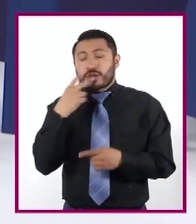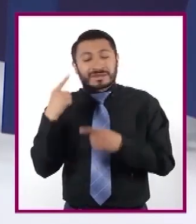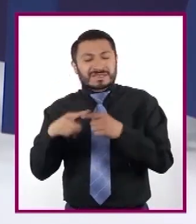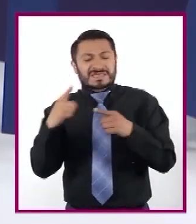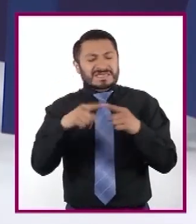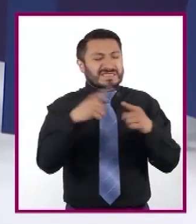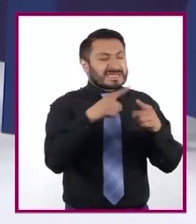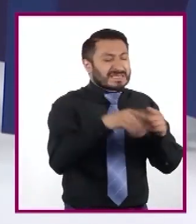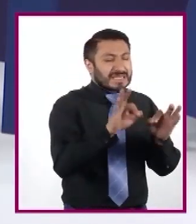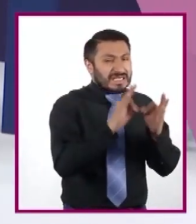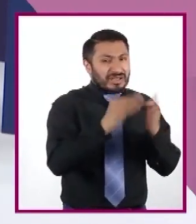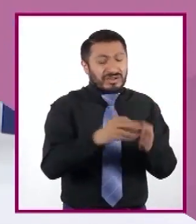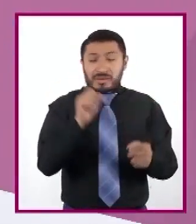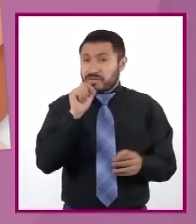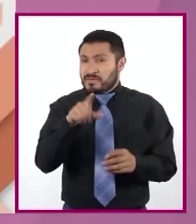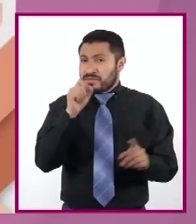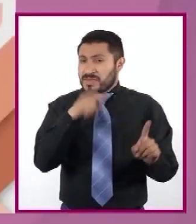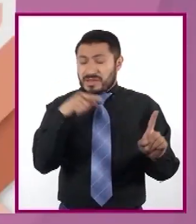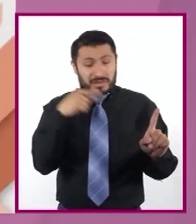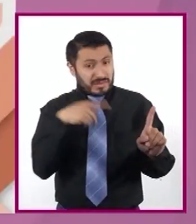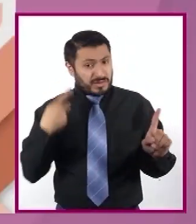expresiones para mencionar al personaje.